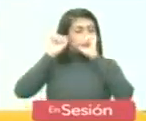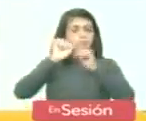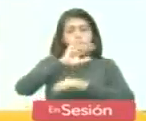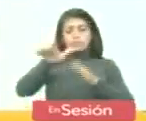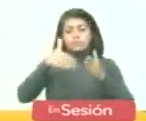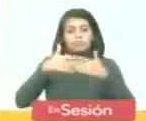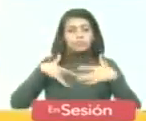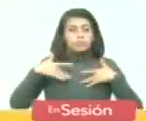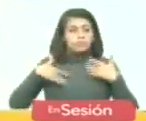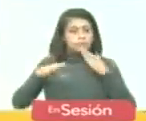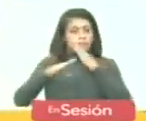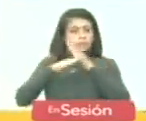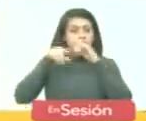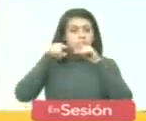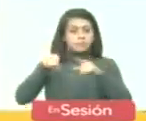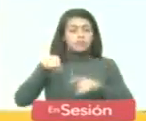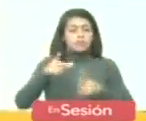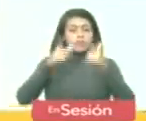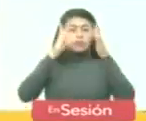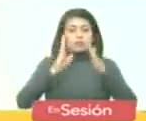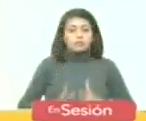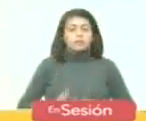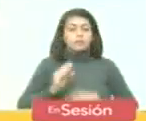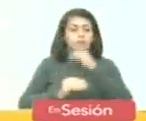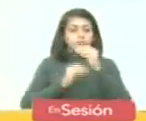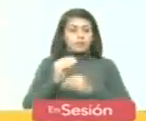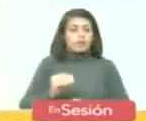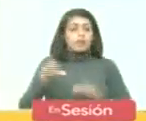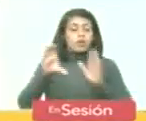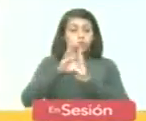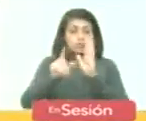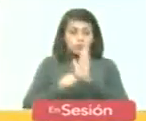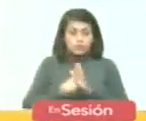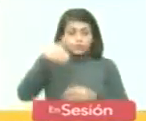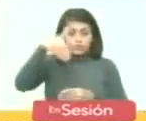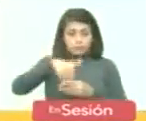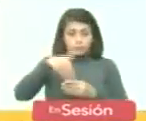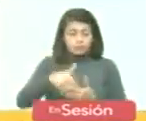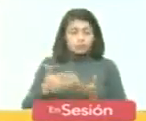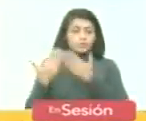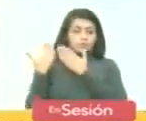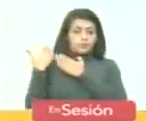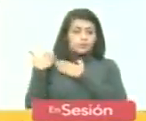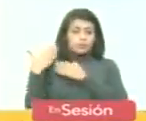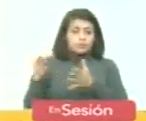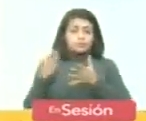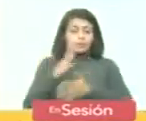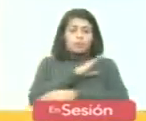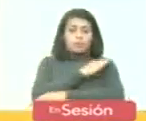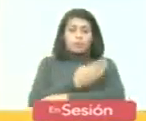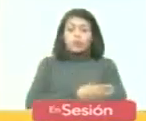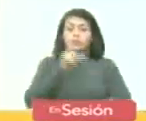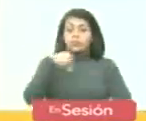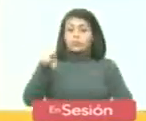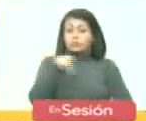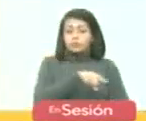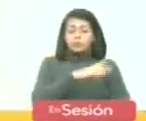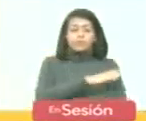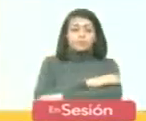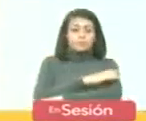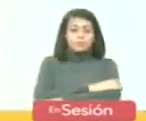acto que vaya en contra de las autoridades que constitucionalmente hayan llegado al poder. Y si nosotros como